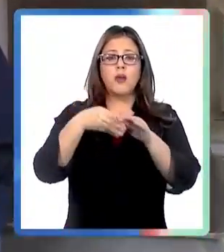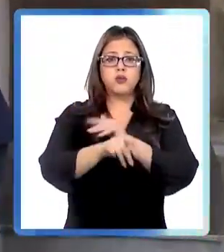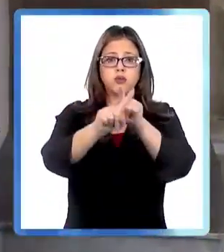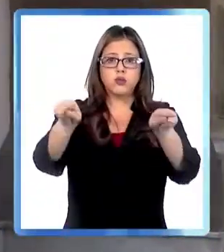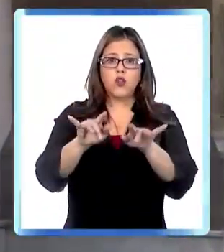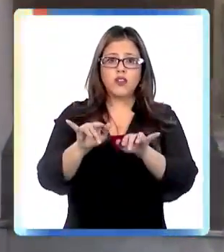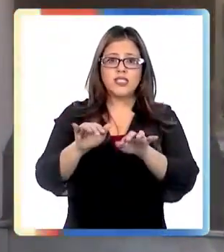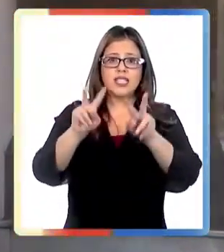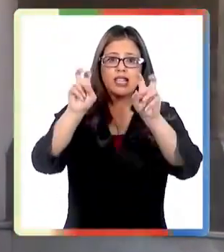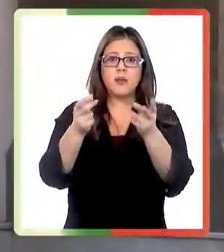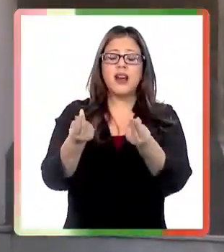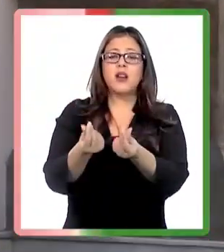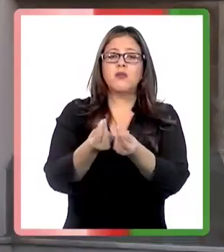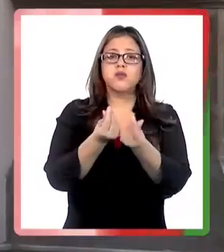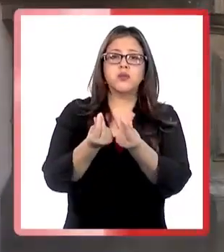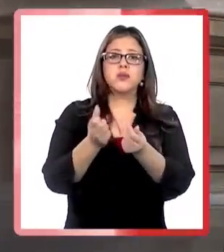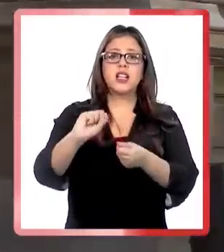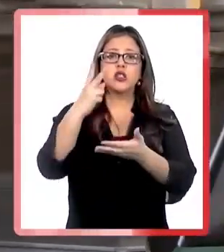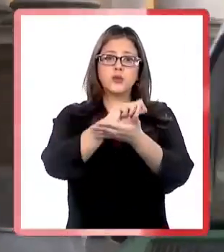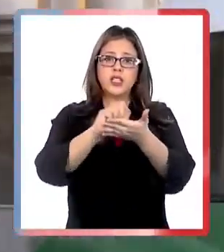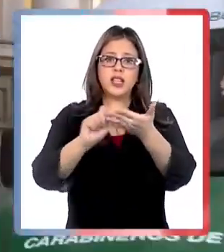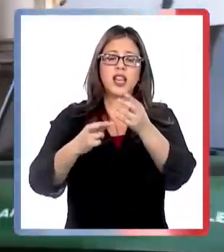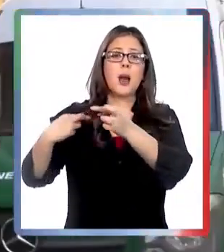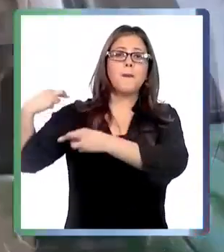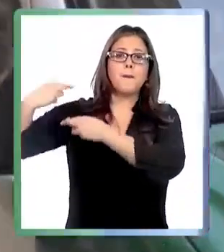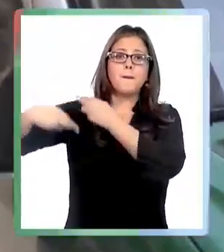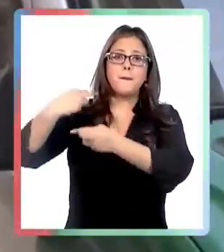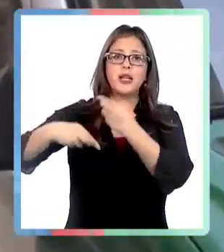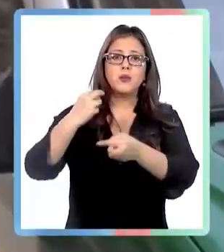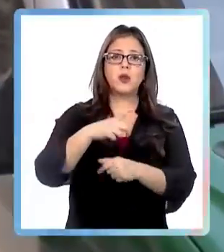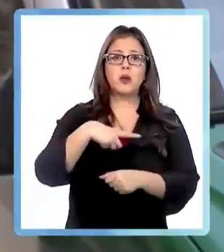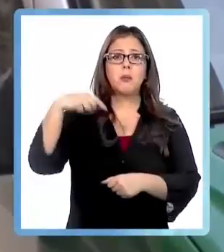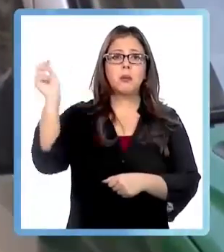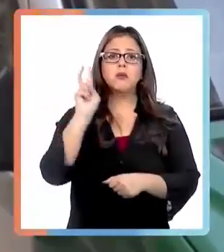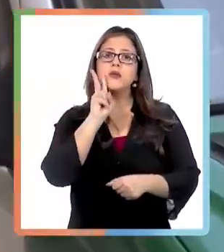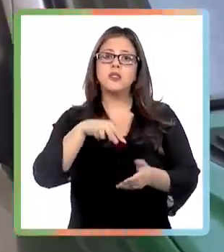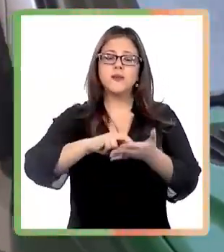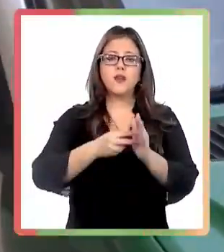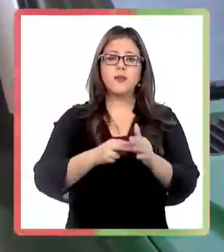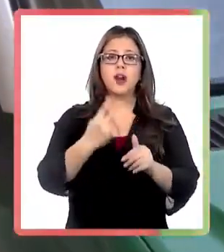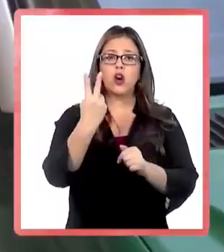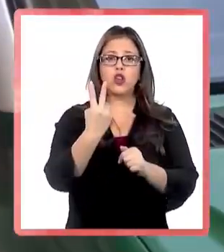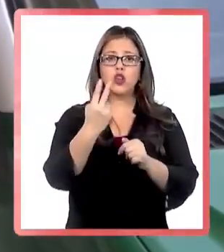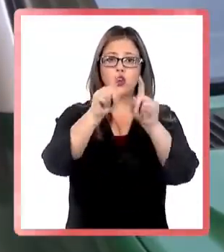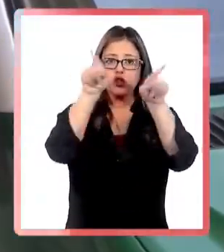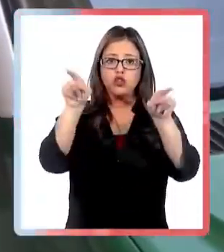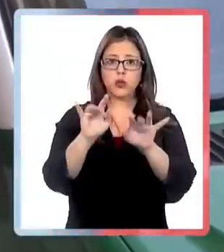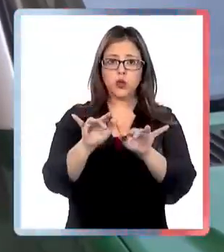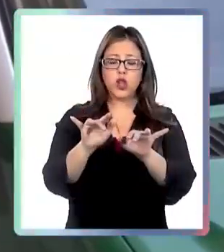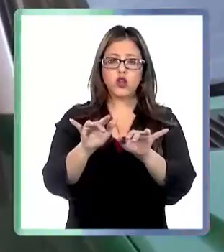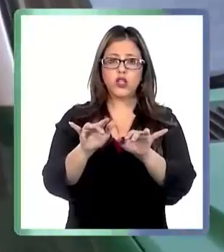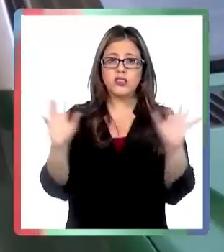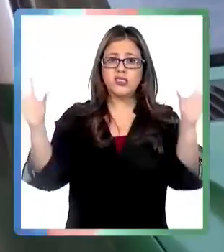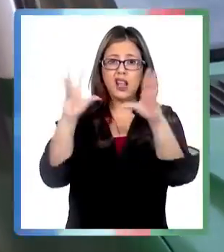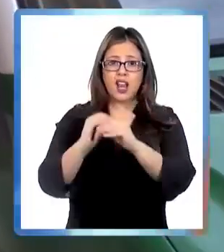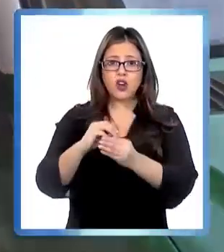de la Subsecretaría de Patrimonio y escapó sin problemas con dos computadores. Y de noche, en la comuna de San